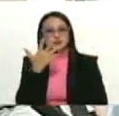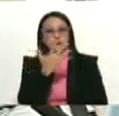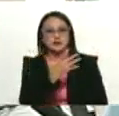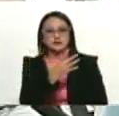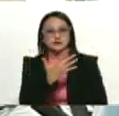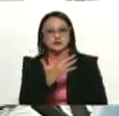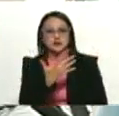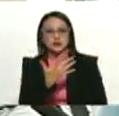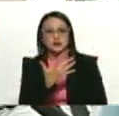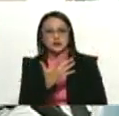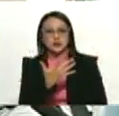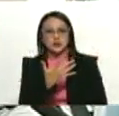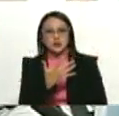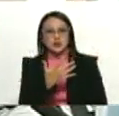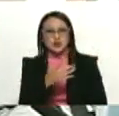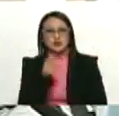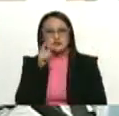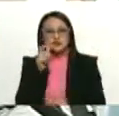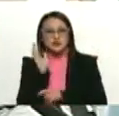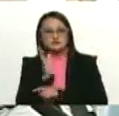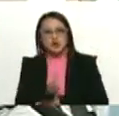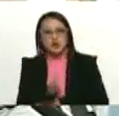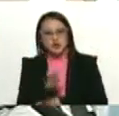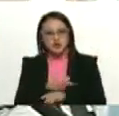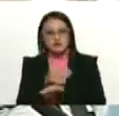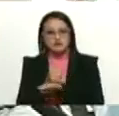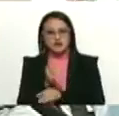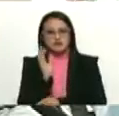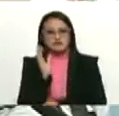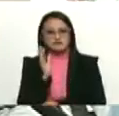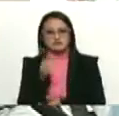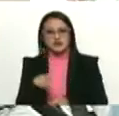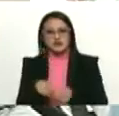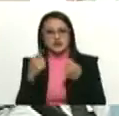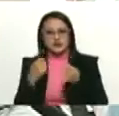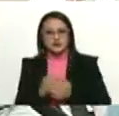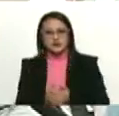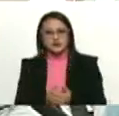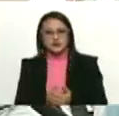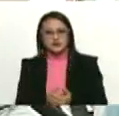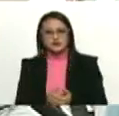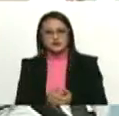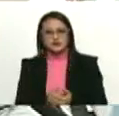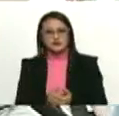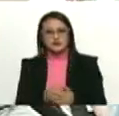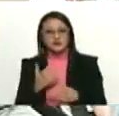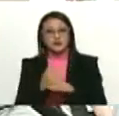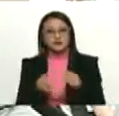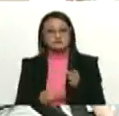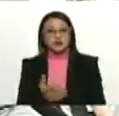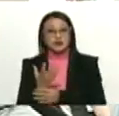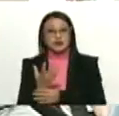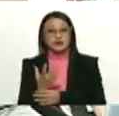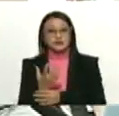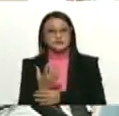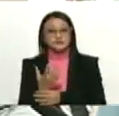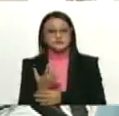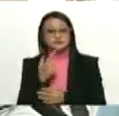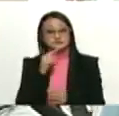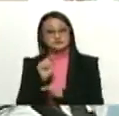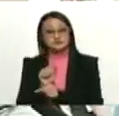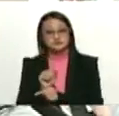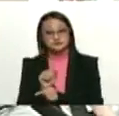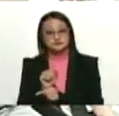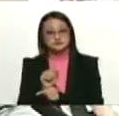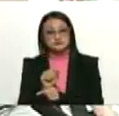1.355 sujetos condenados por este delito. Igualmente, hemos creado, y quiero destacarlo